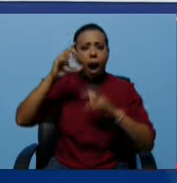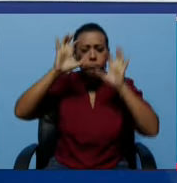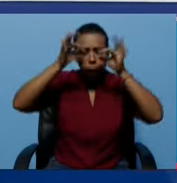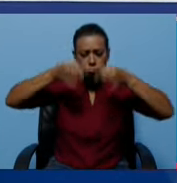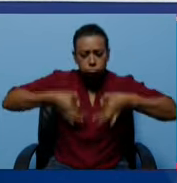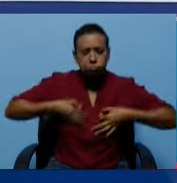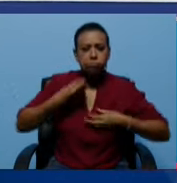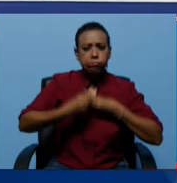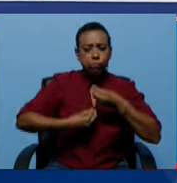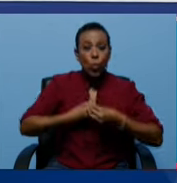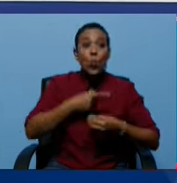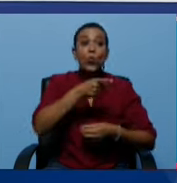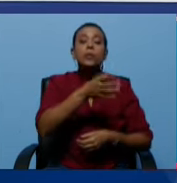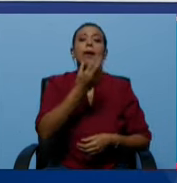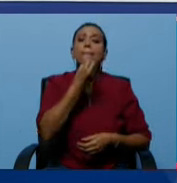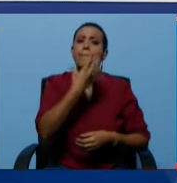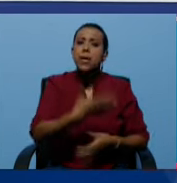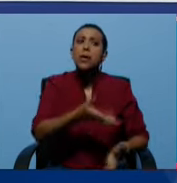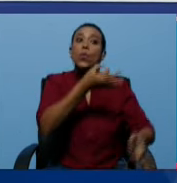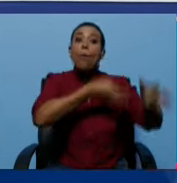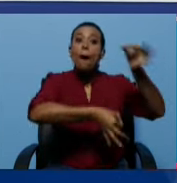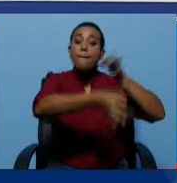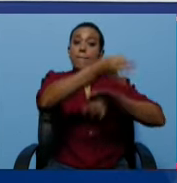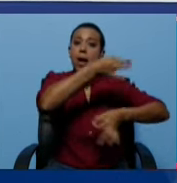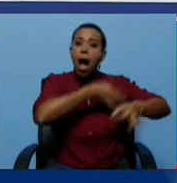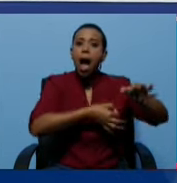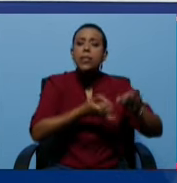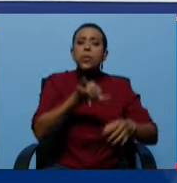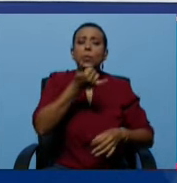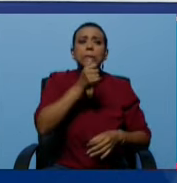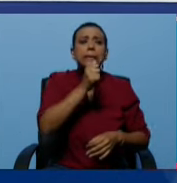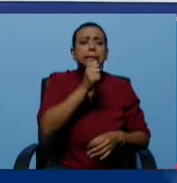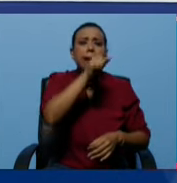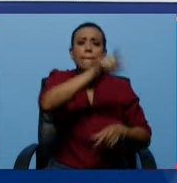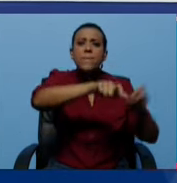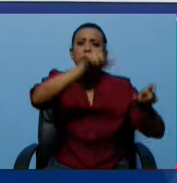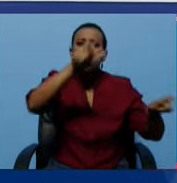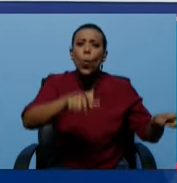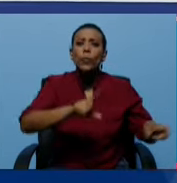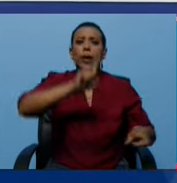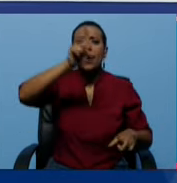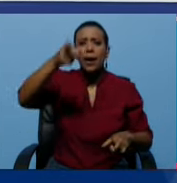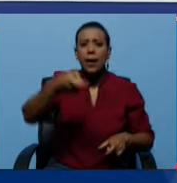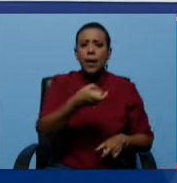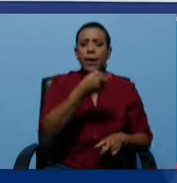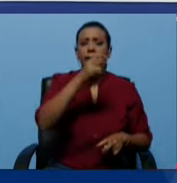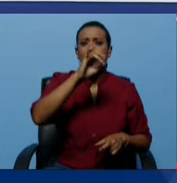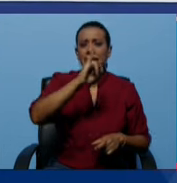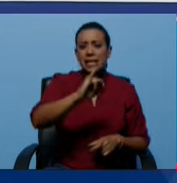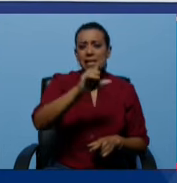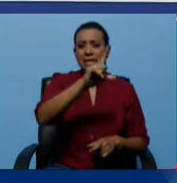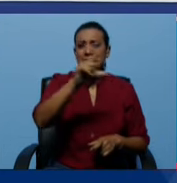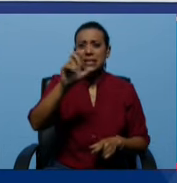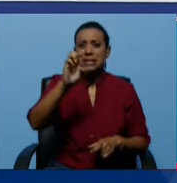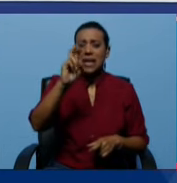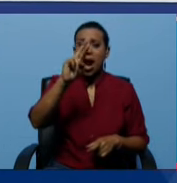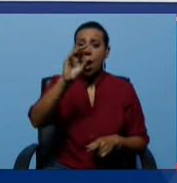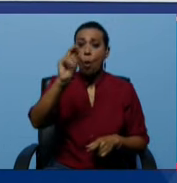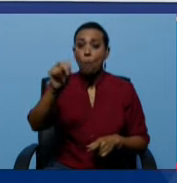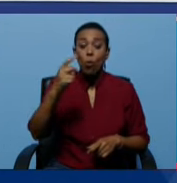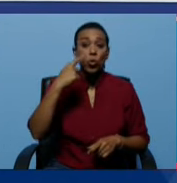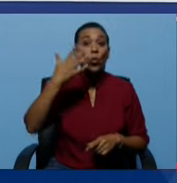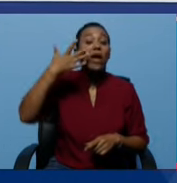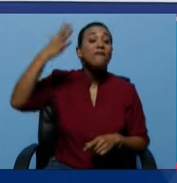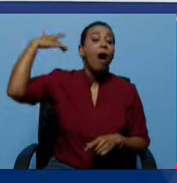Muy bonito que nos hayas explicado quién es Guillermo Rivas. No quién fue.